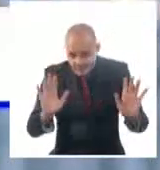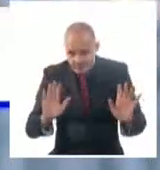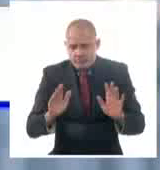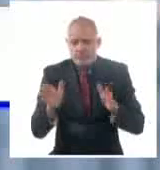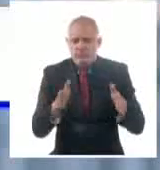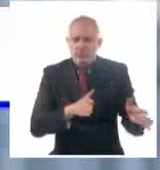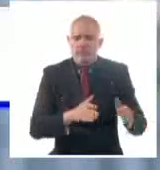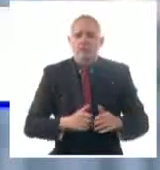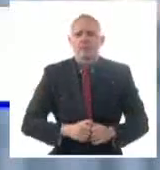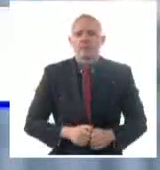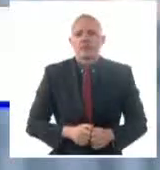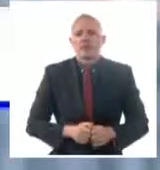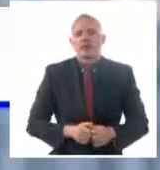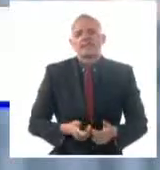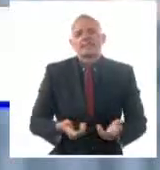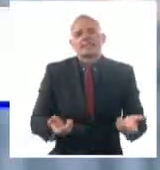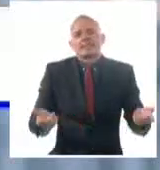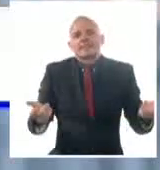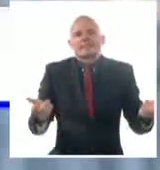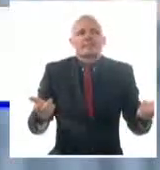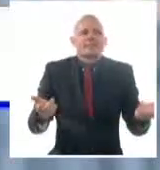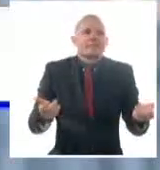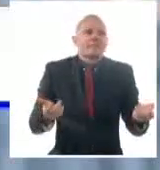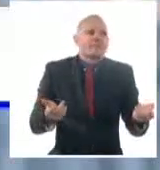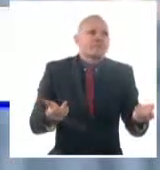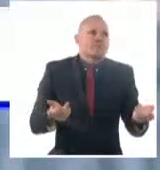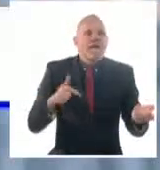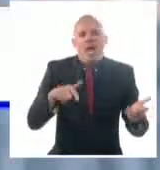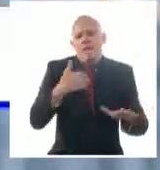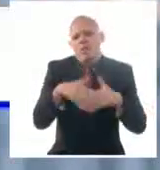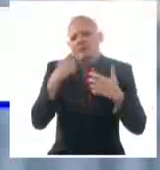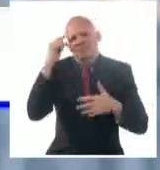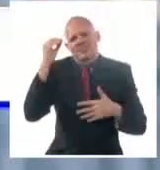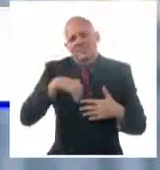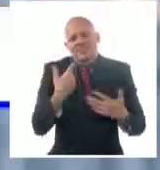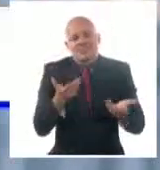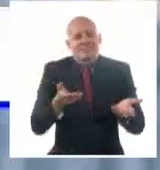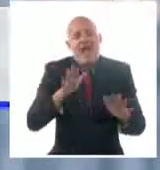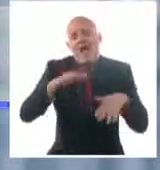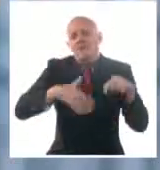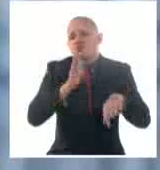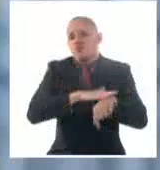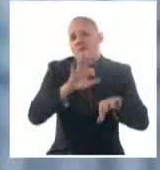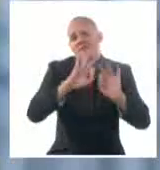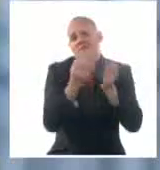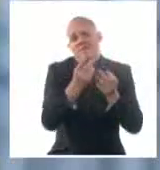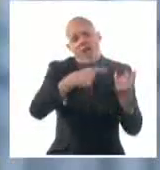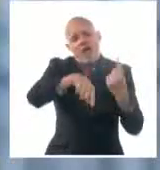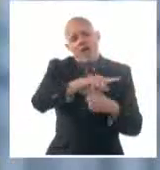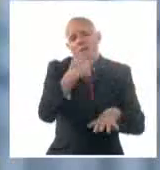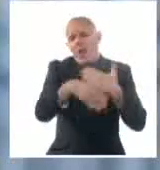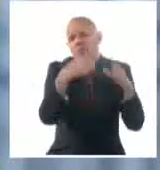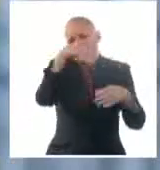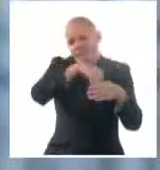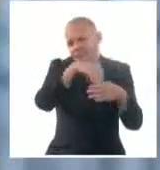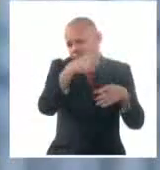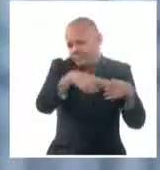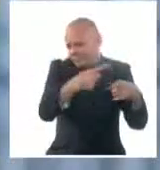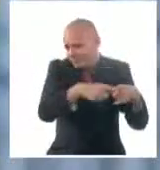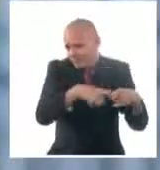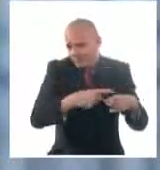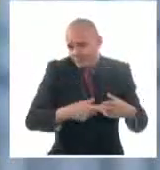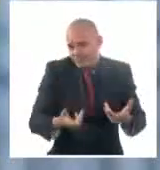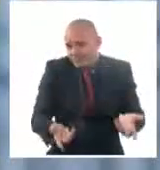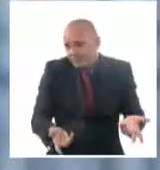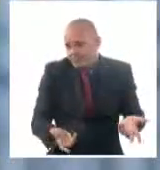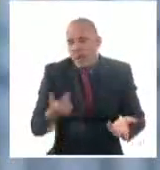cultural, a la herencia familiar sobre determinados asuntos, y es por eso que también hemos identificado que desde la respuesta